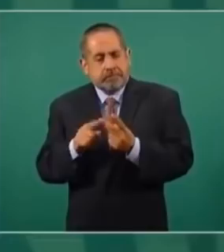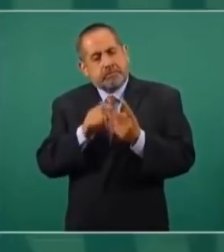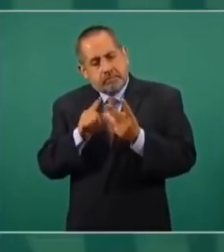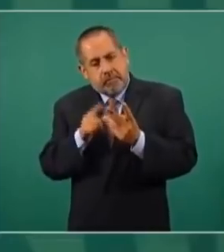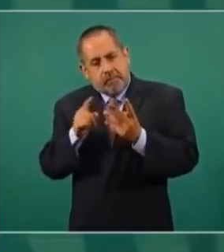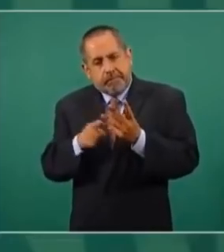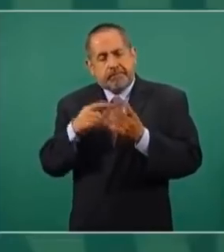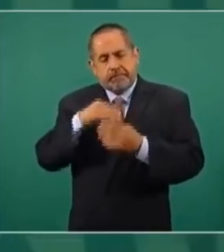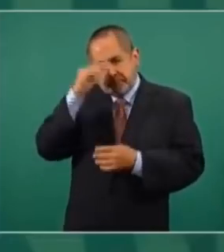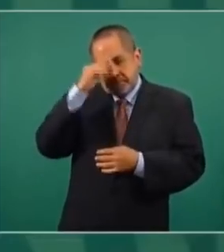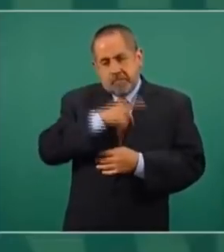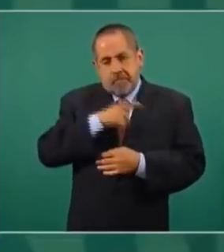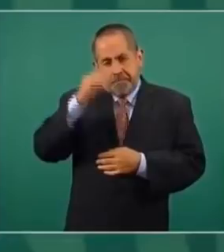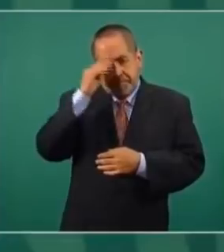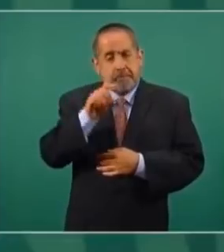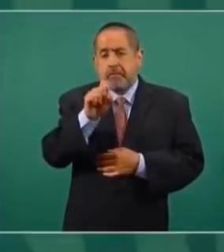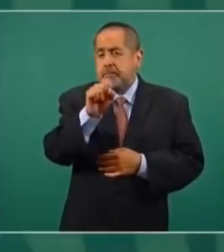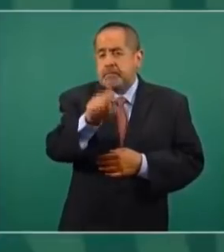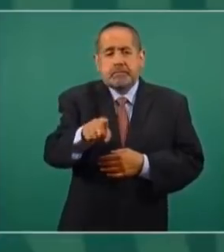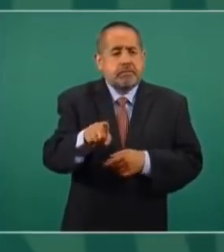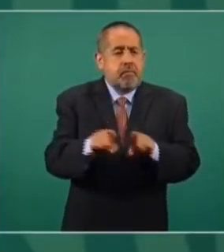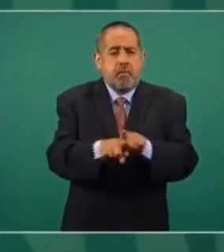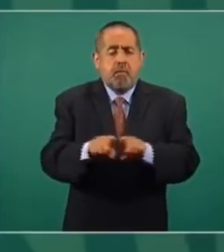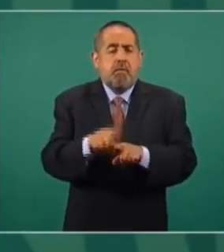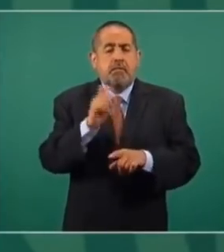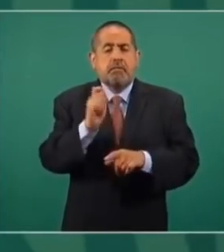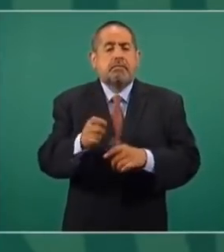otras consideraciones. Es lo mismo que hicieron